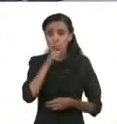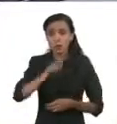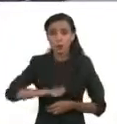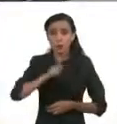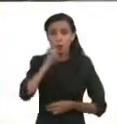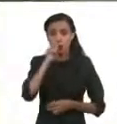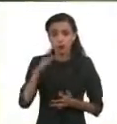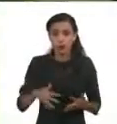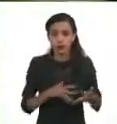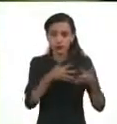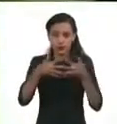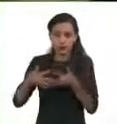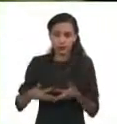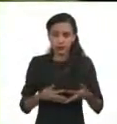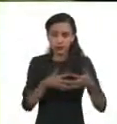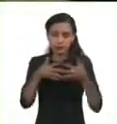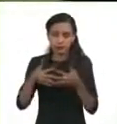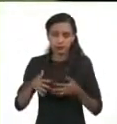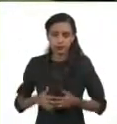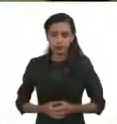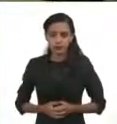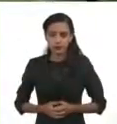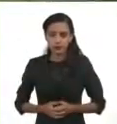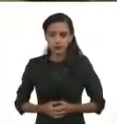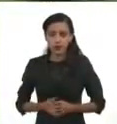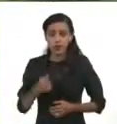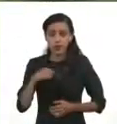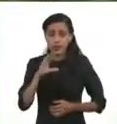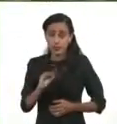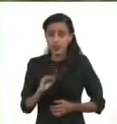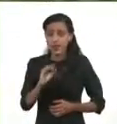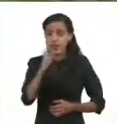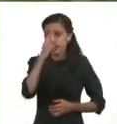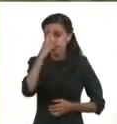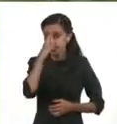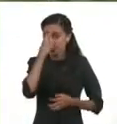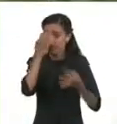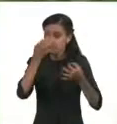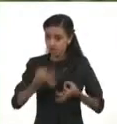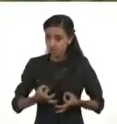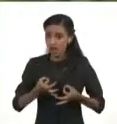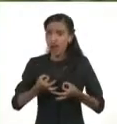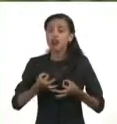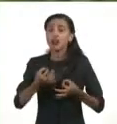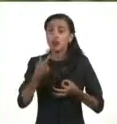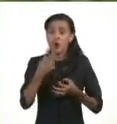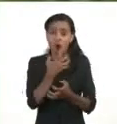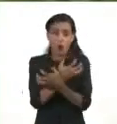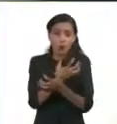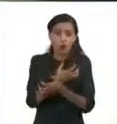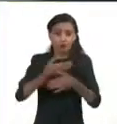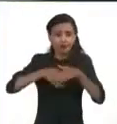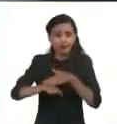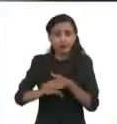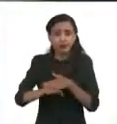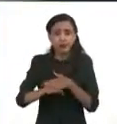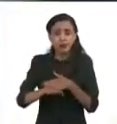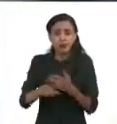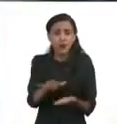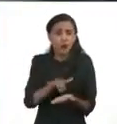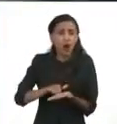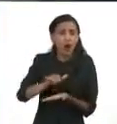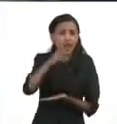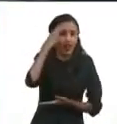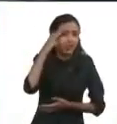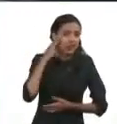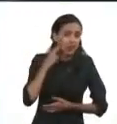diario The New York Times. Él aseguraba que el Che había sido sepultado en la pista de aterrizaje del antiguo aeropuerto de